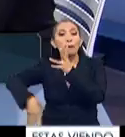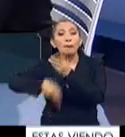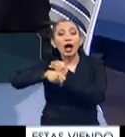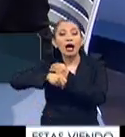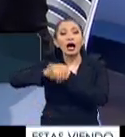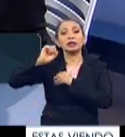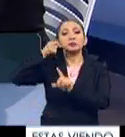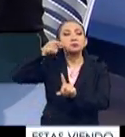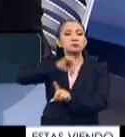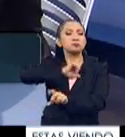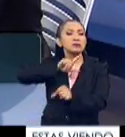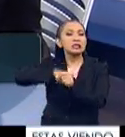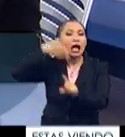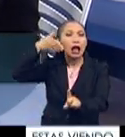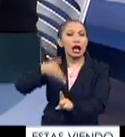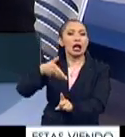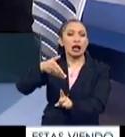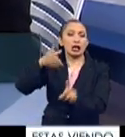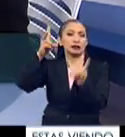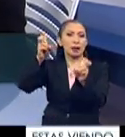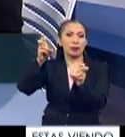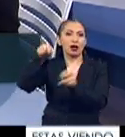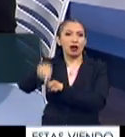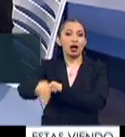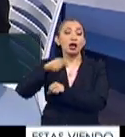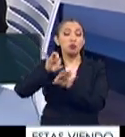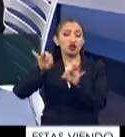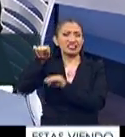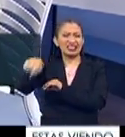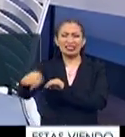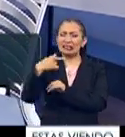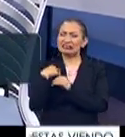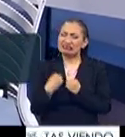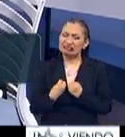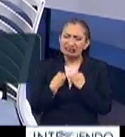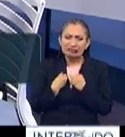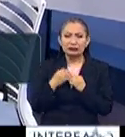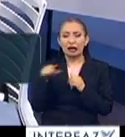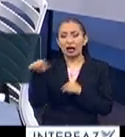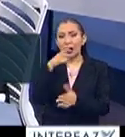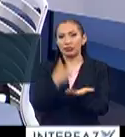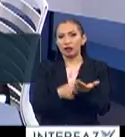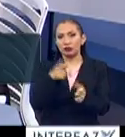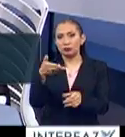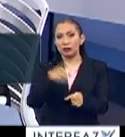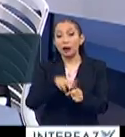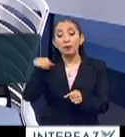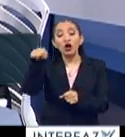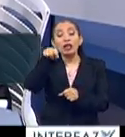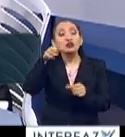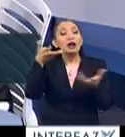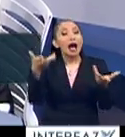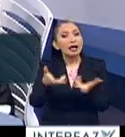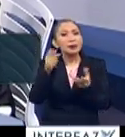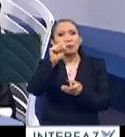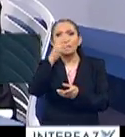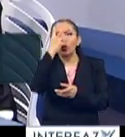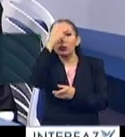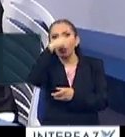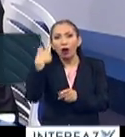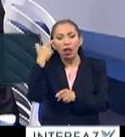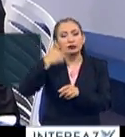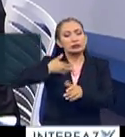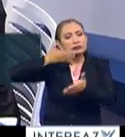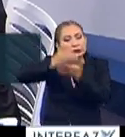Entonces, finalmente su labor es de suma importancia, yo diría que vital en todos los hospitales, porque son los que están 24